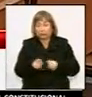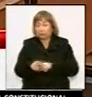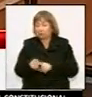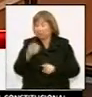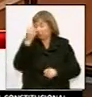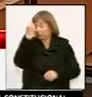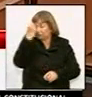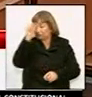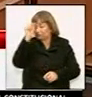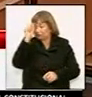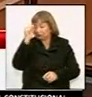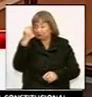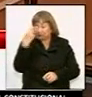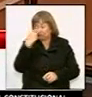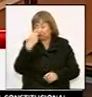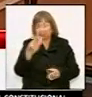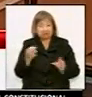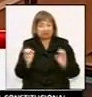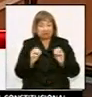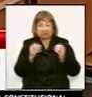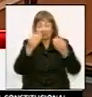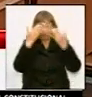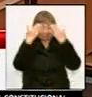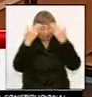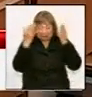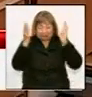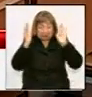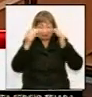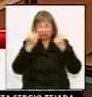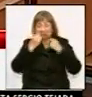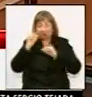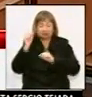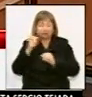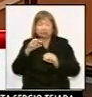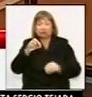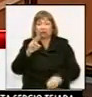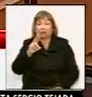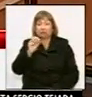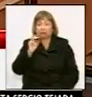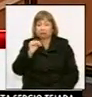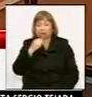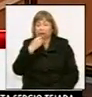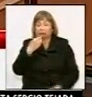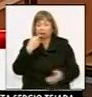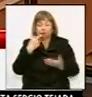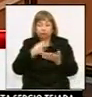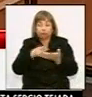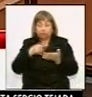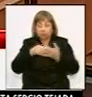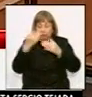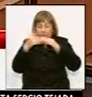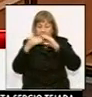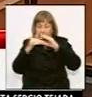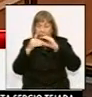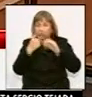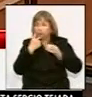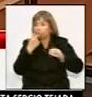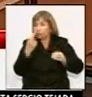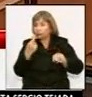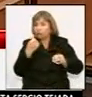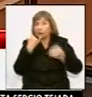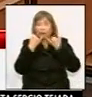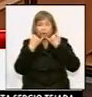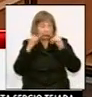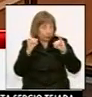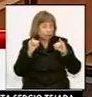caso omiso. Hizo caso omiso, pero Panorama mostró un correo electrónico donde ellos informan